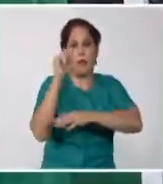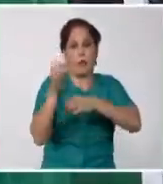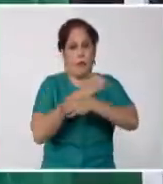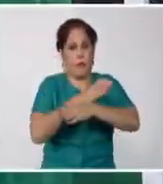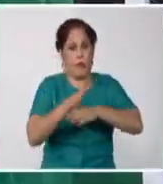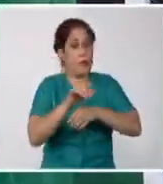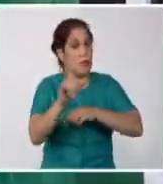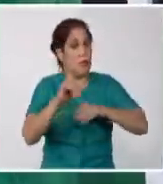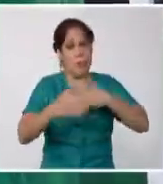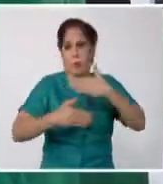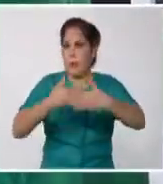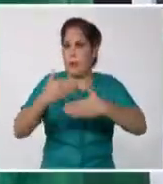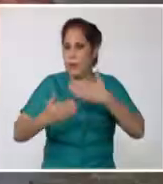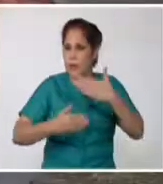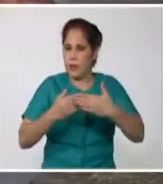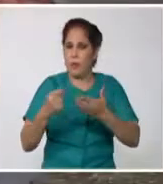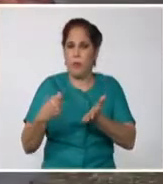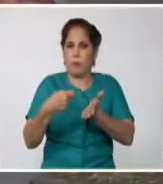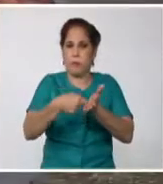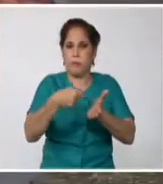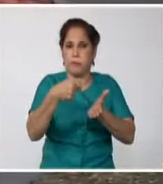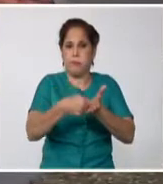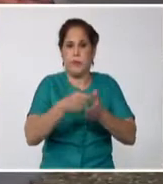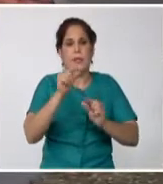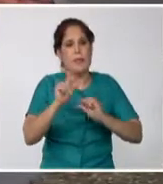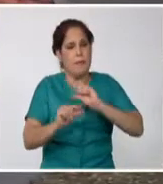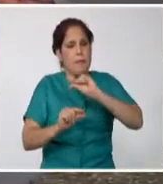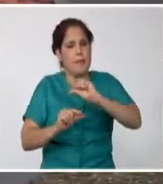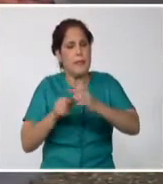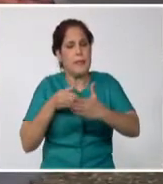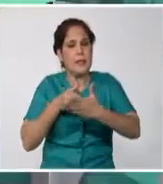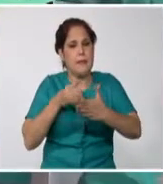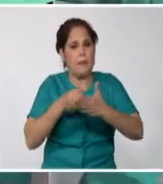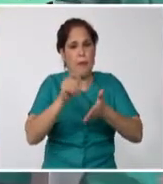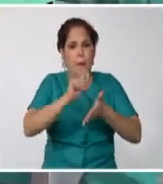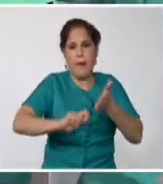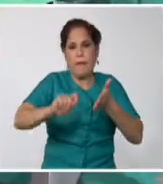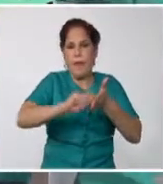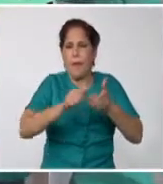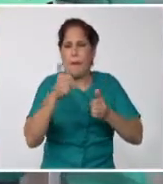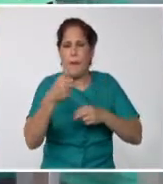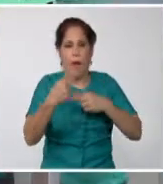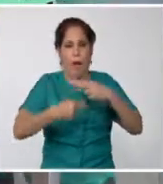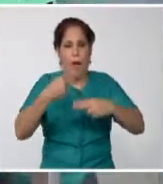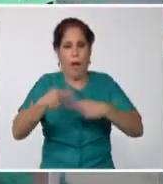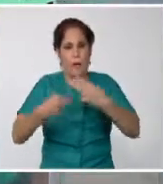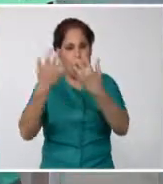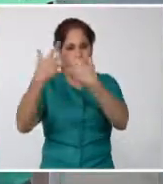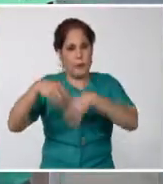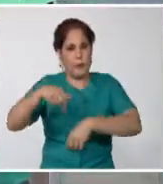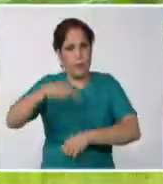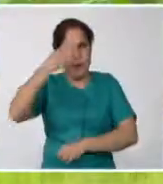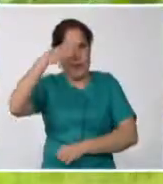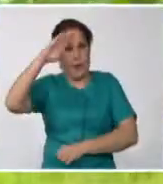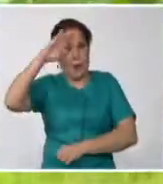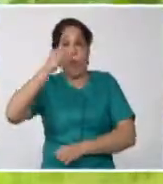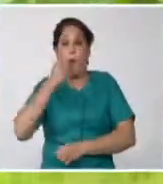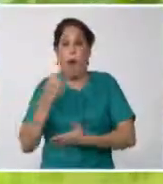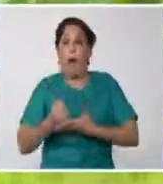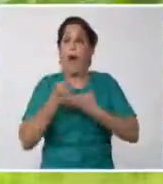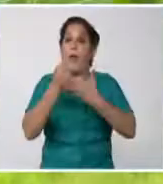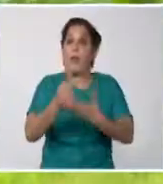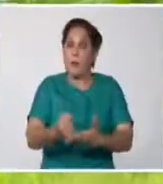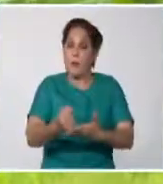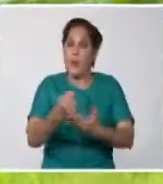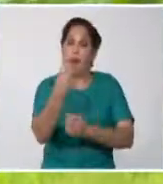Igual proceso sufren las inversiones y cada paso que dan implica planificar muy bien lo que se hace para que el valle pueda contribuir a la